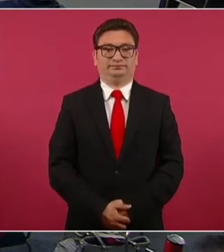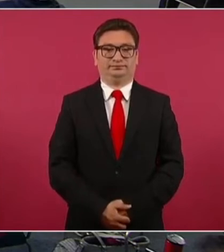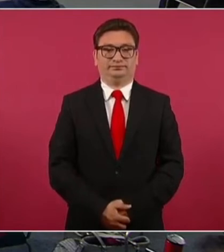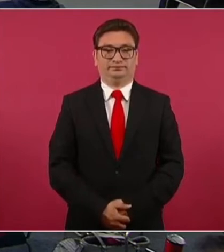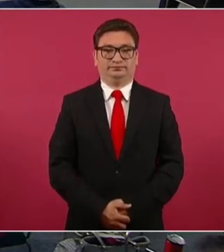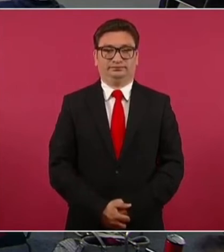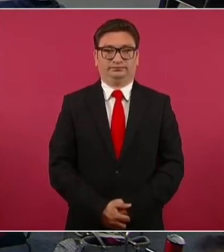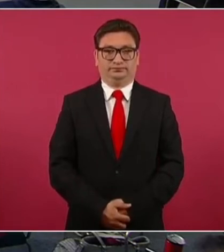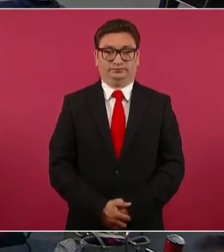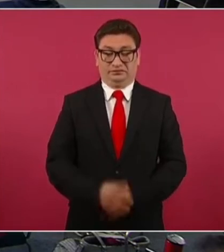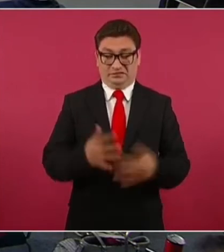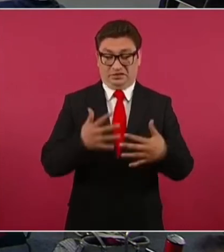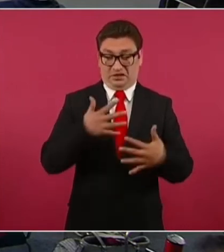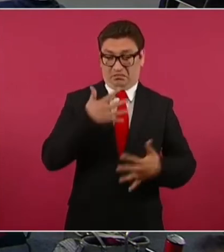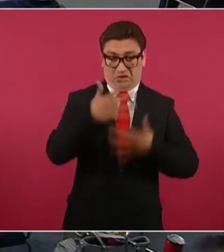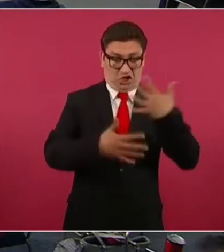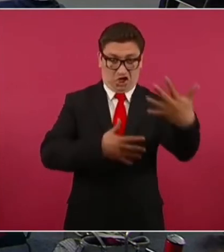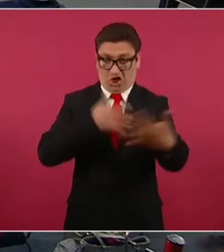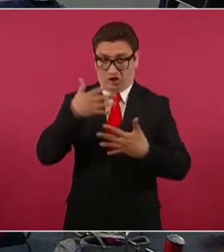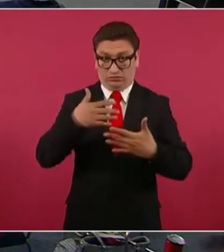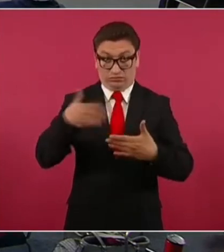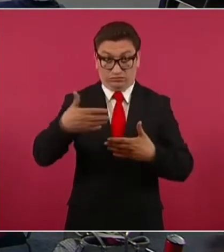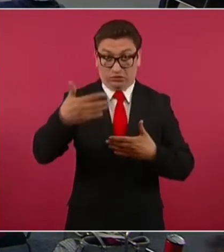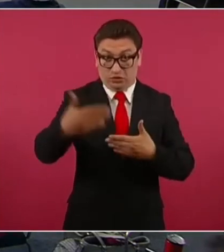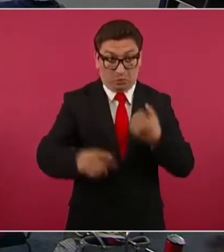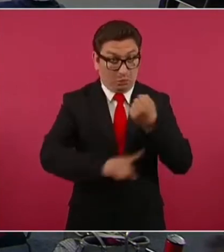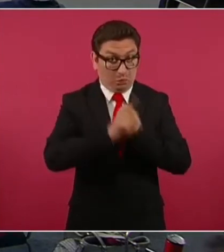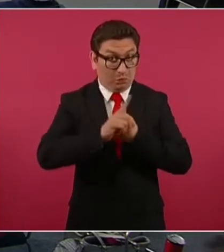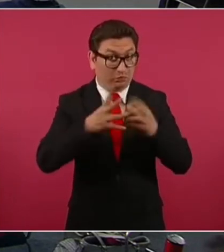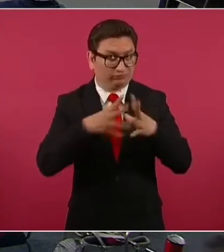La violencia no resuelve los problemas,